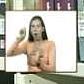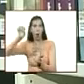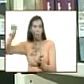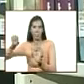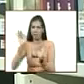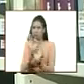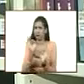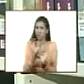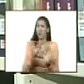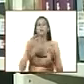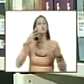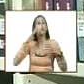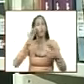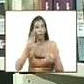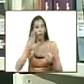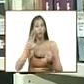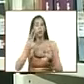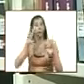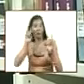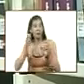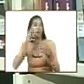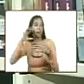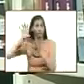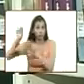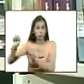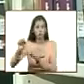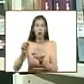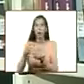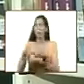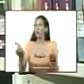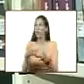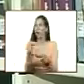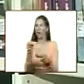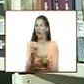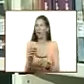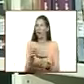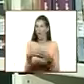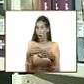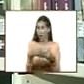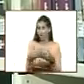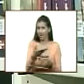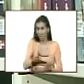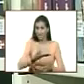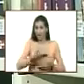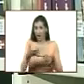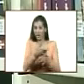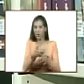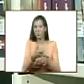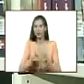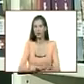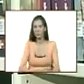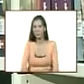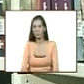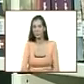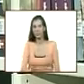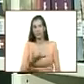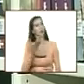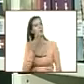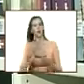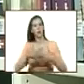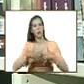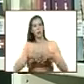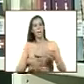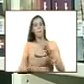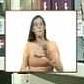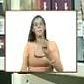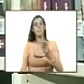precisamente solicitó esas Divisas para traerla sino que bueno por ejemplo como pasó con el caso de de microstar traen los